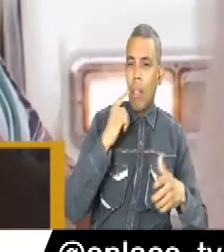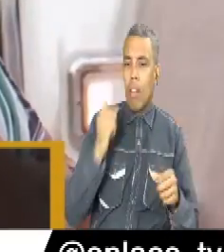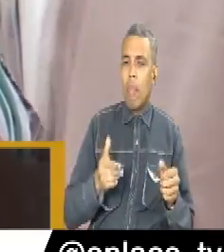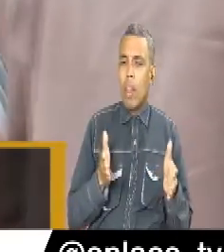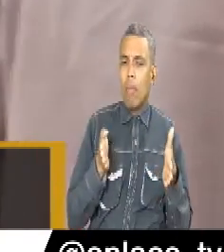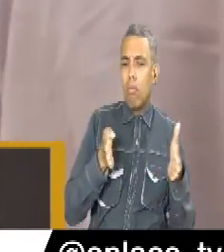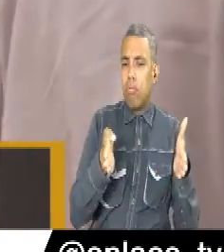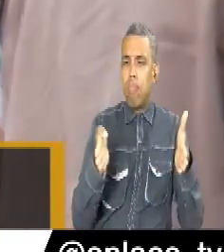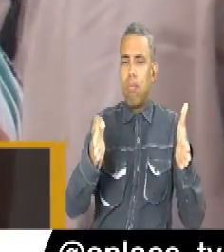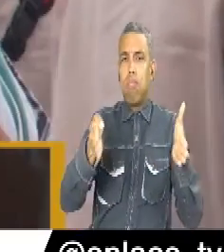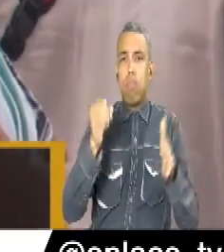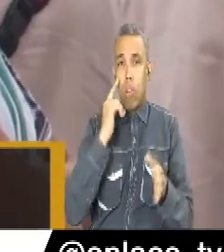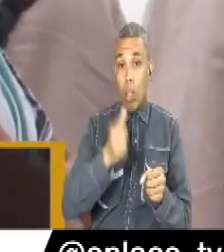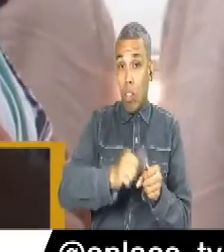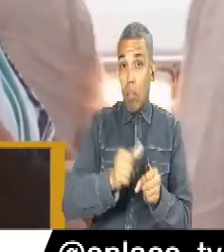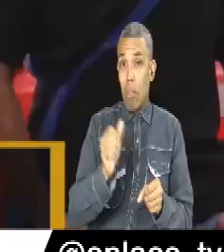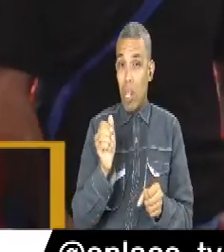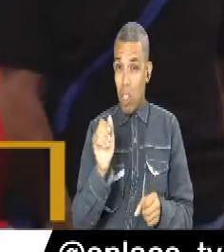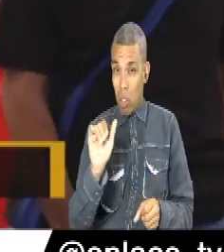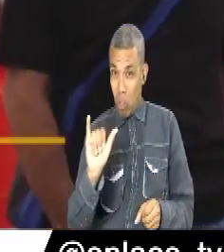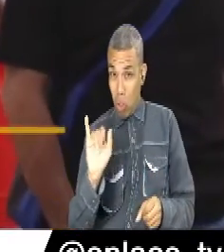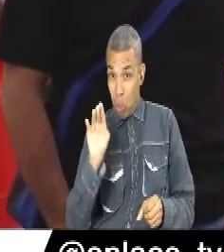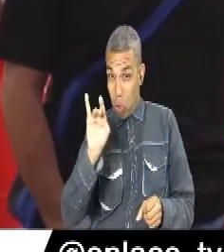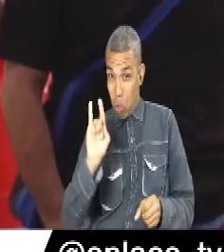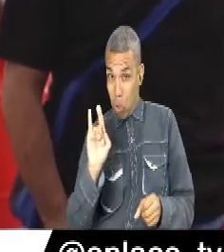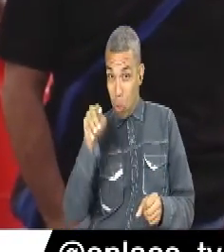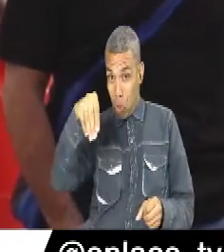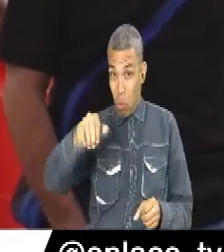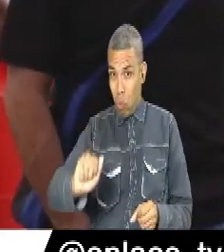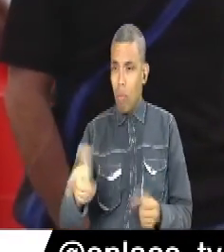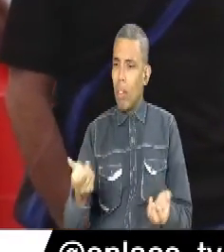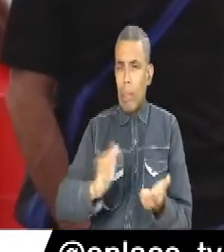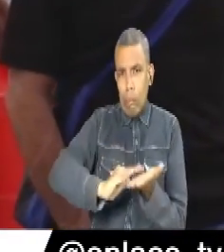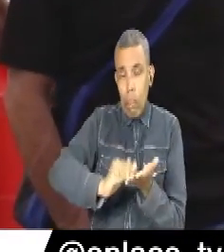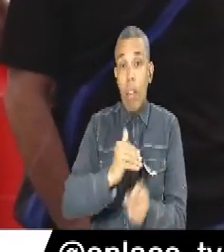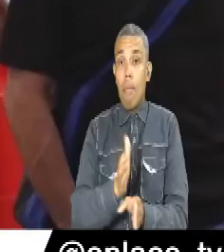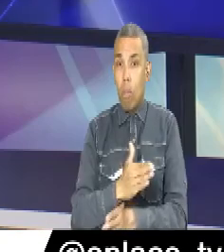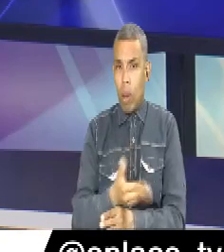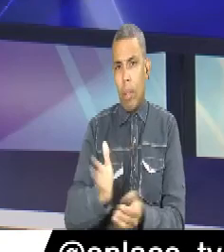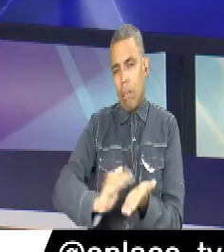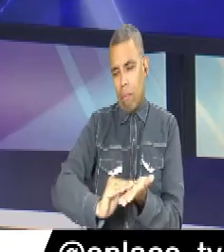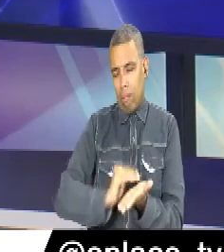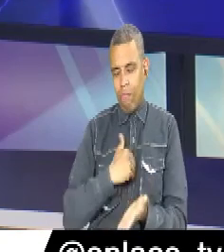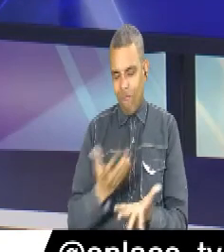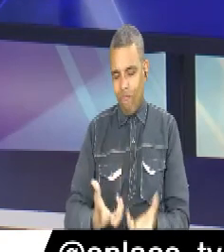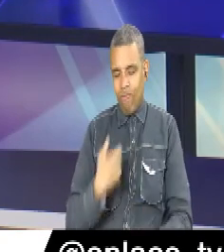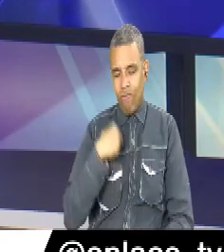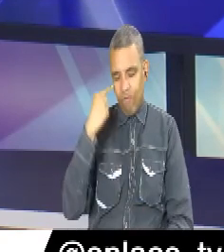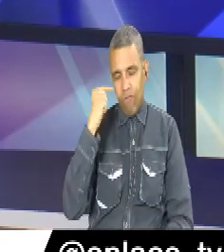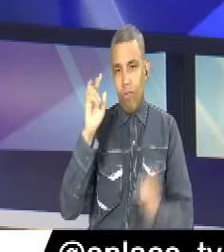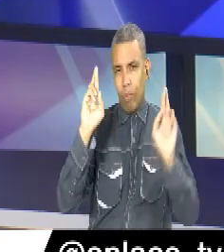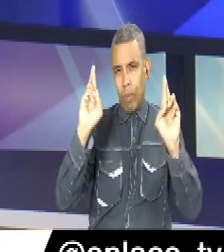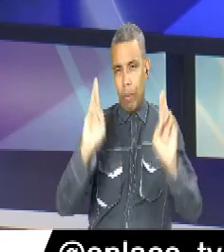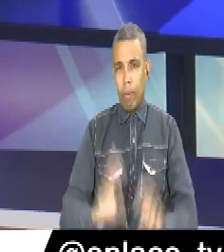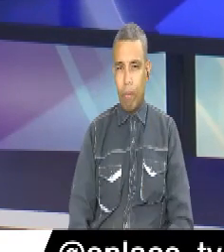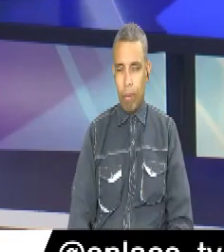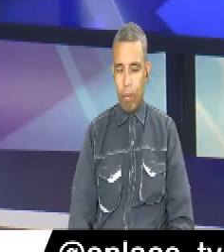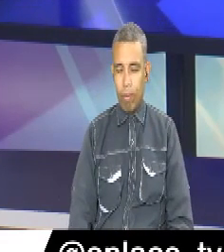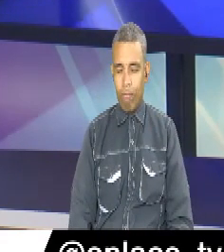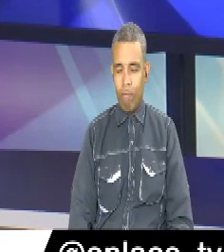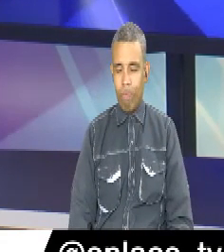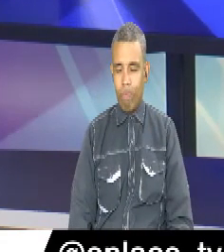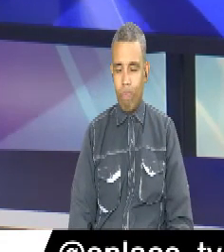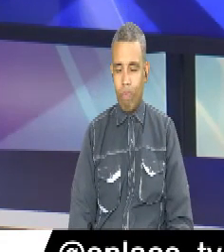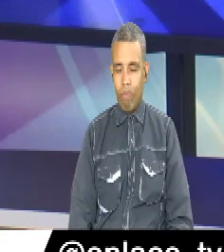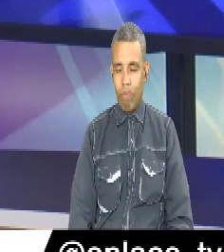entre ellos Ecopetrol y Gobernación de Santander, para darle una salida a esta crisis. Y mucha atención, que Enlace